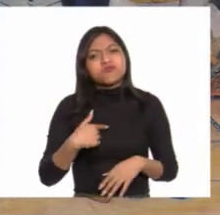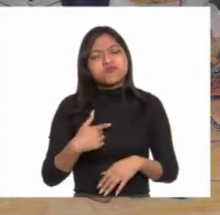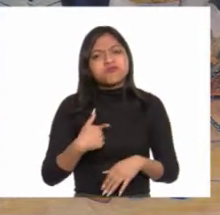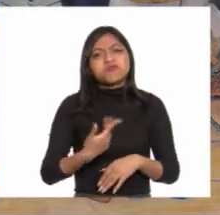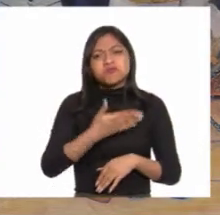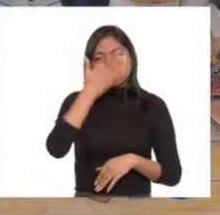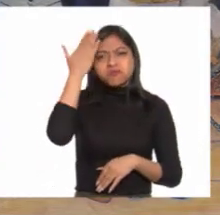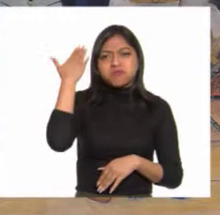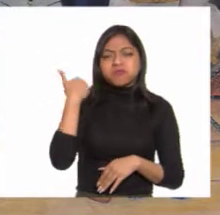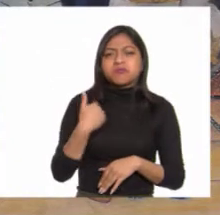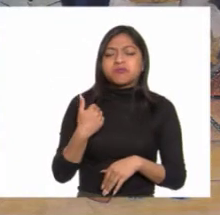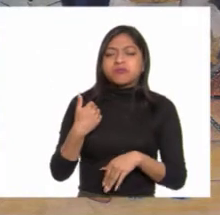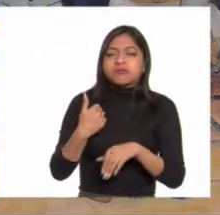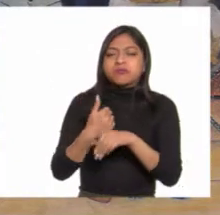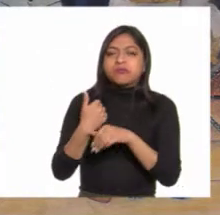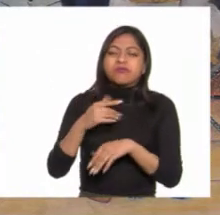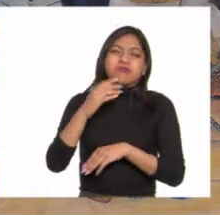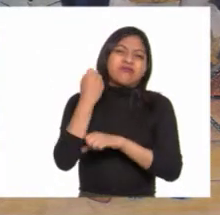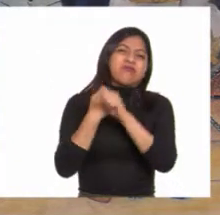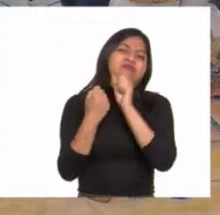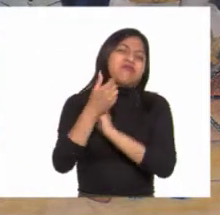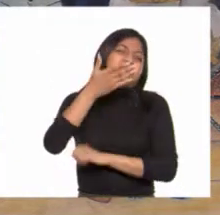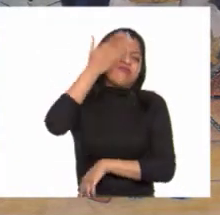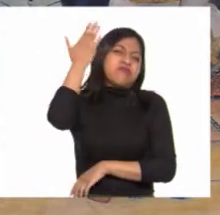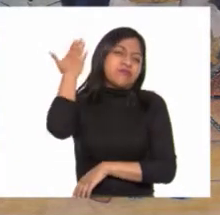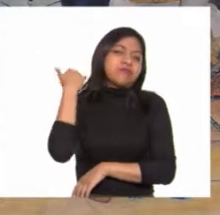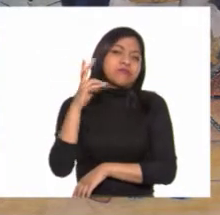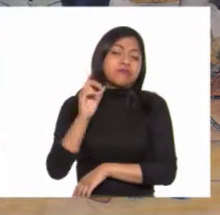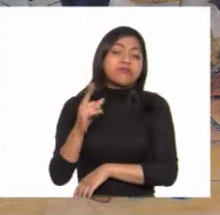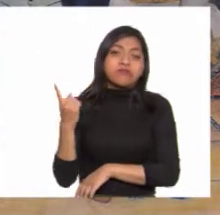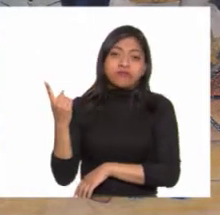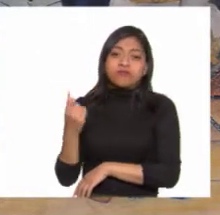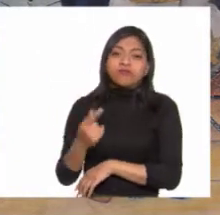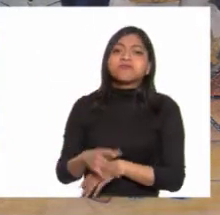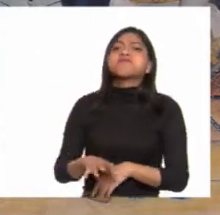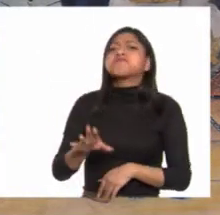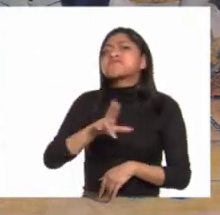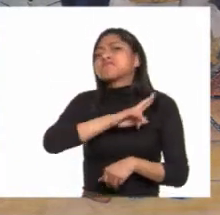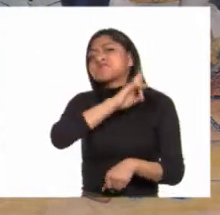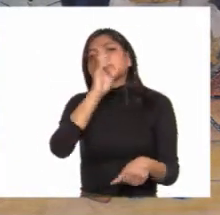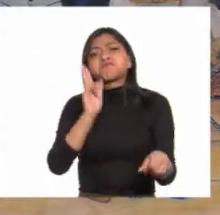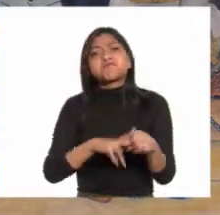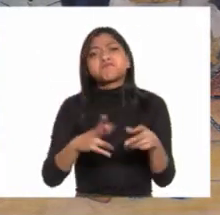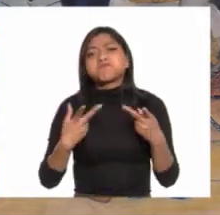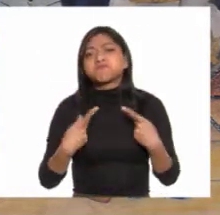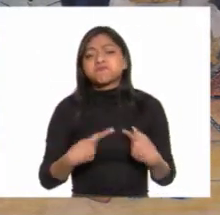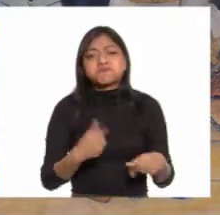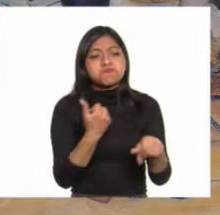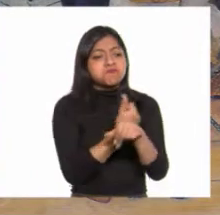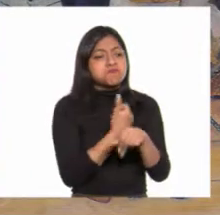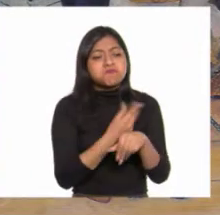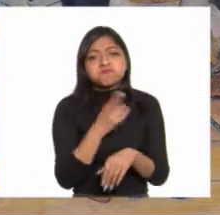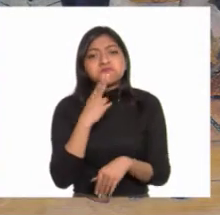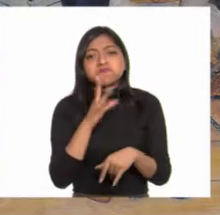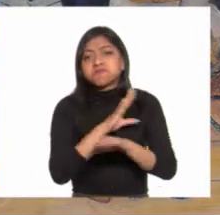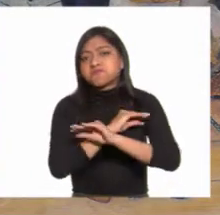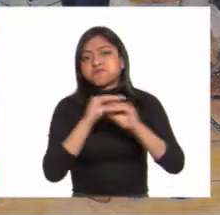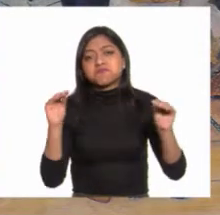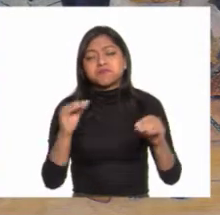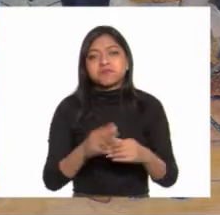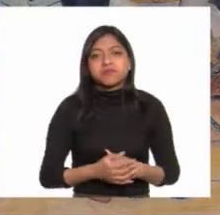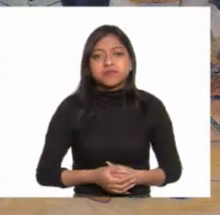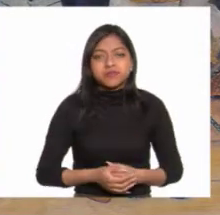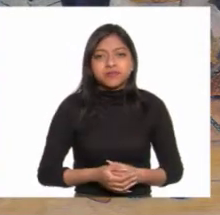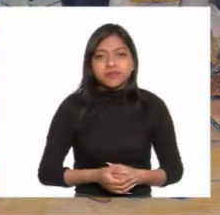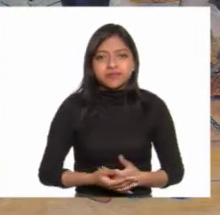me ha platicado que en los años 30, cuando él era niño, era muy común ver gente descalza en la ciudad. A